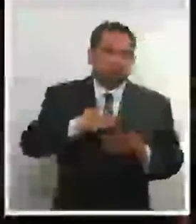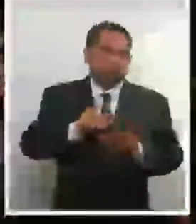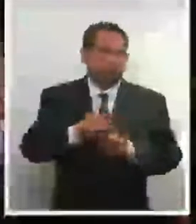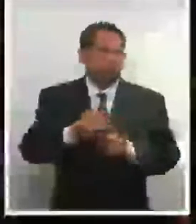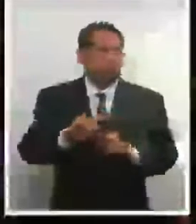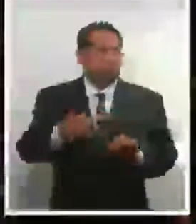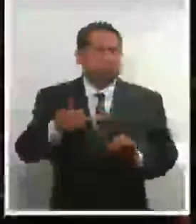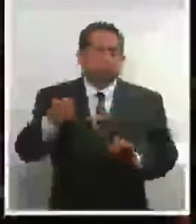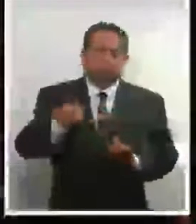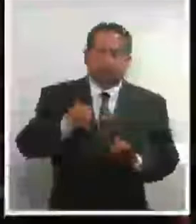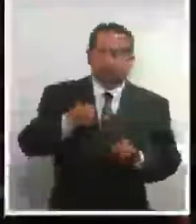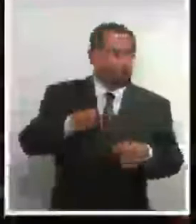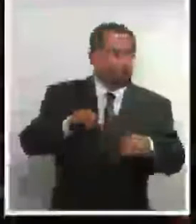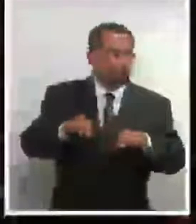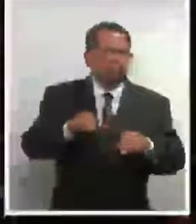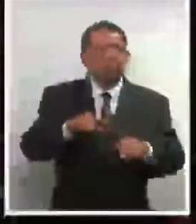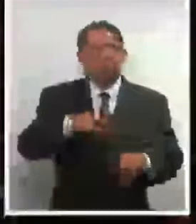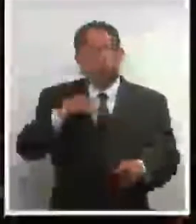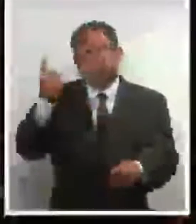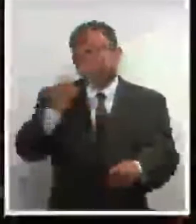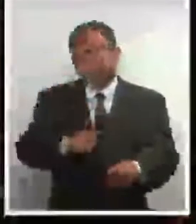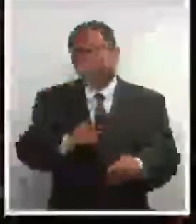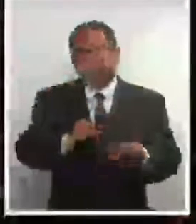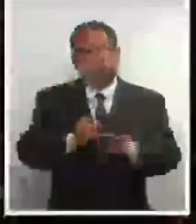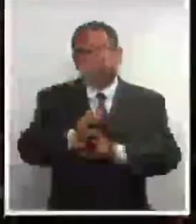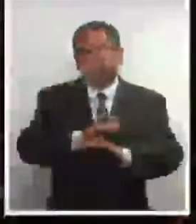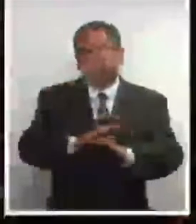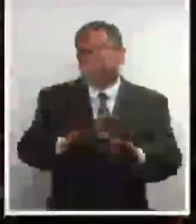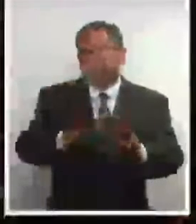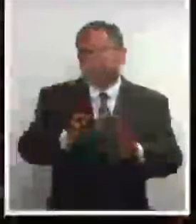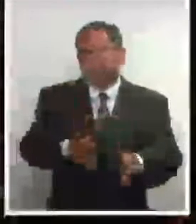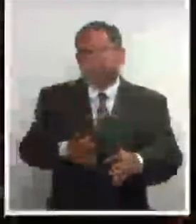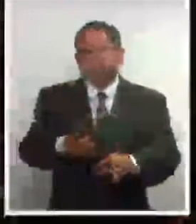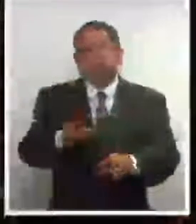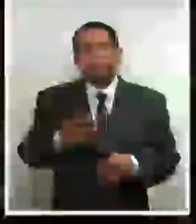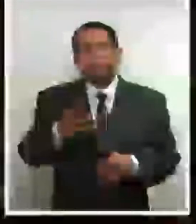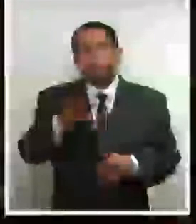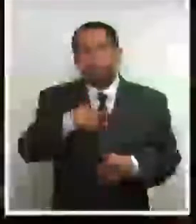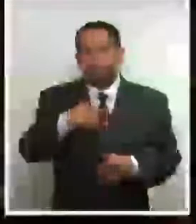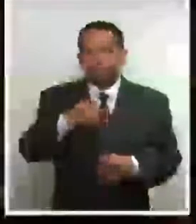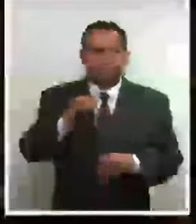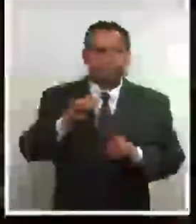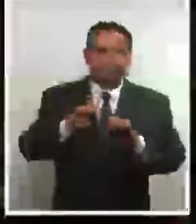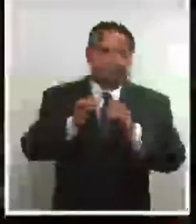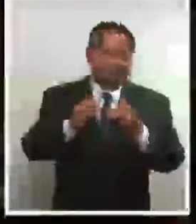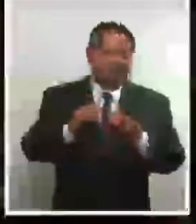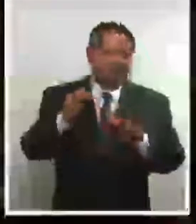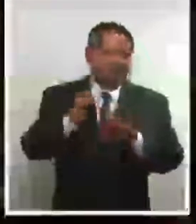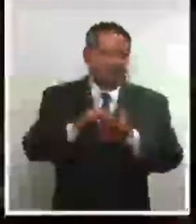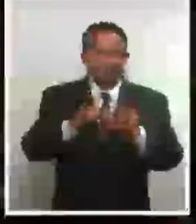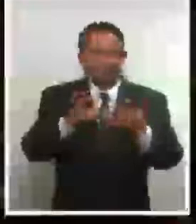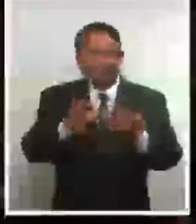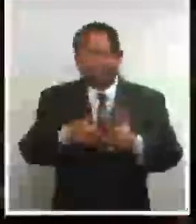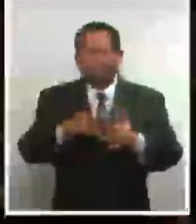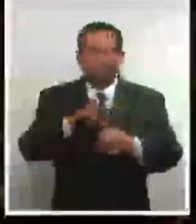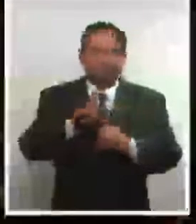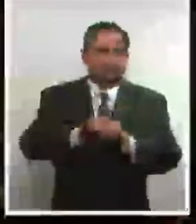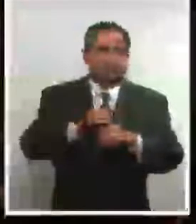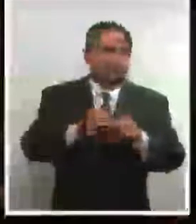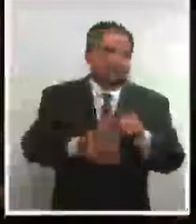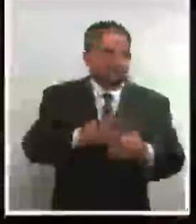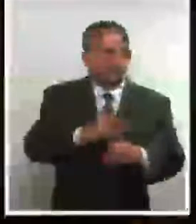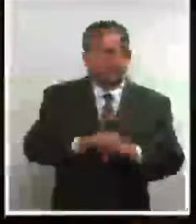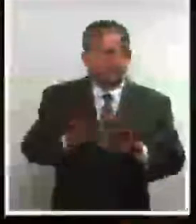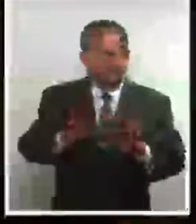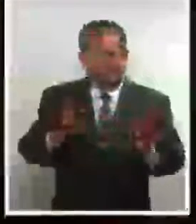el dictado de sus fallos y para el establecimiento de su organización, funcionamiento, procedimientos y,